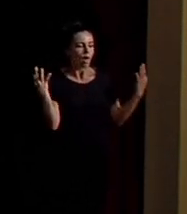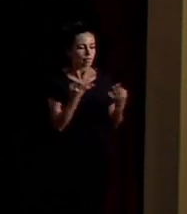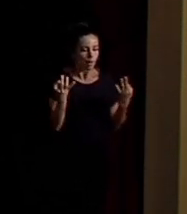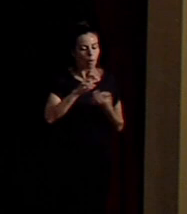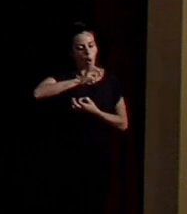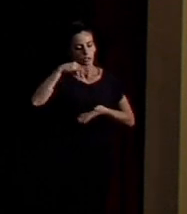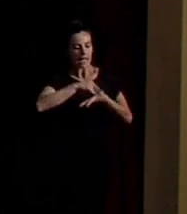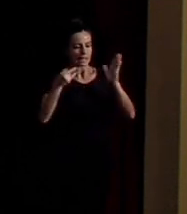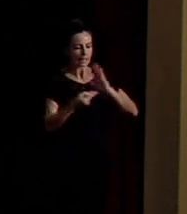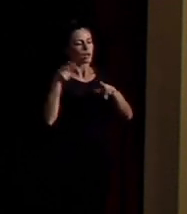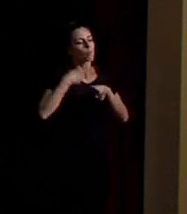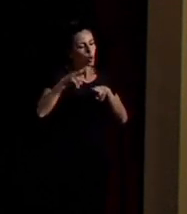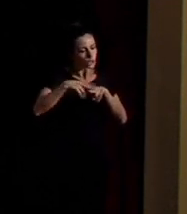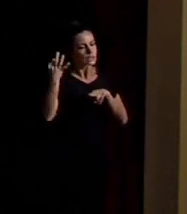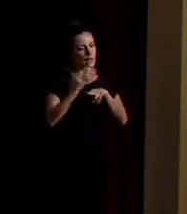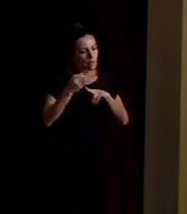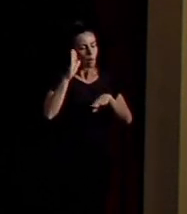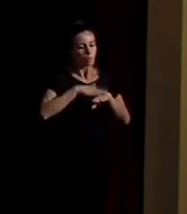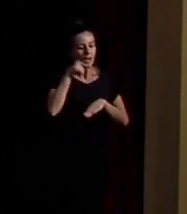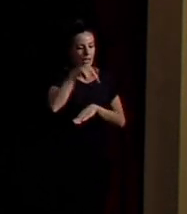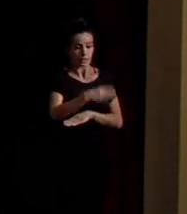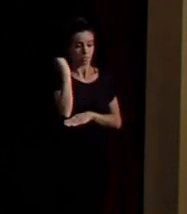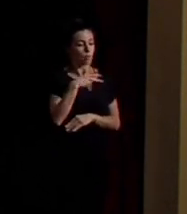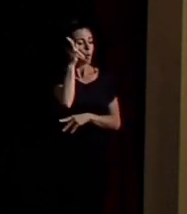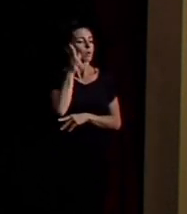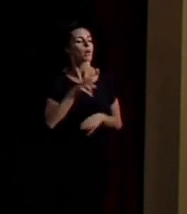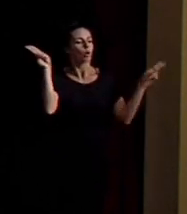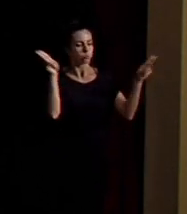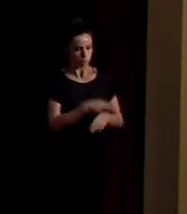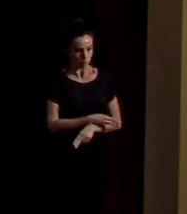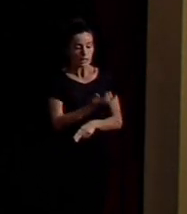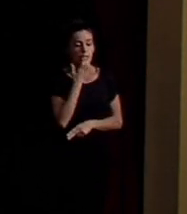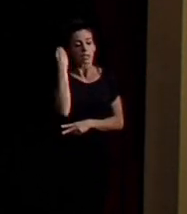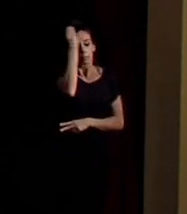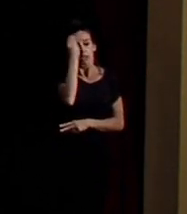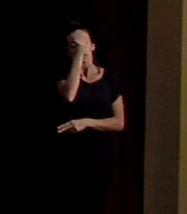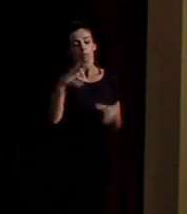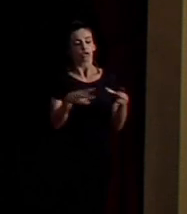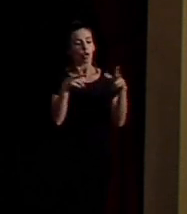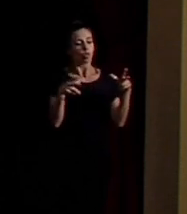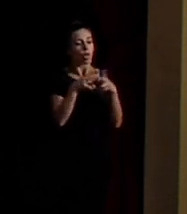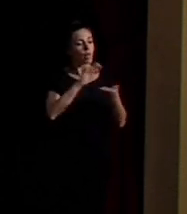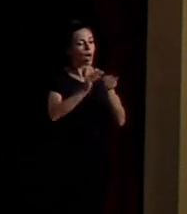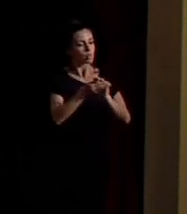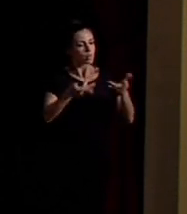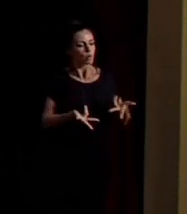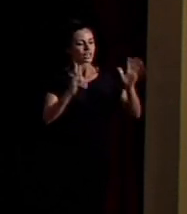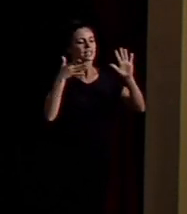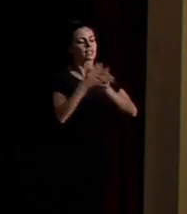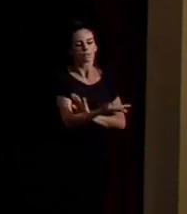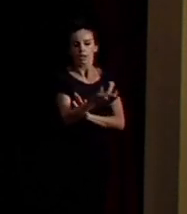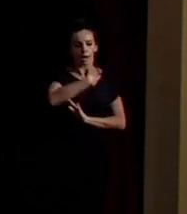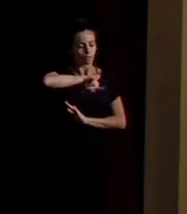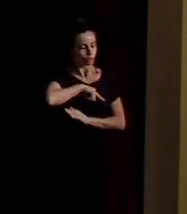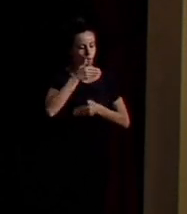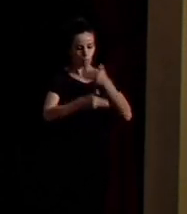también políticas para abolir ese privilegio, ¿no? Si entendemos que una sociedad democrática es aquella en la que progresivamente